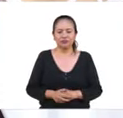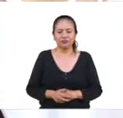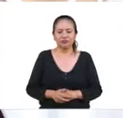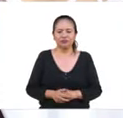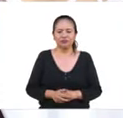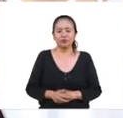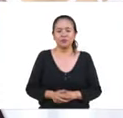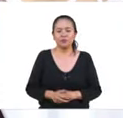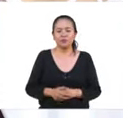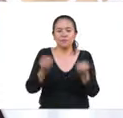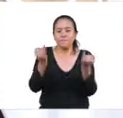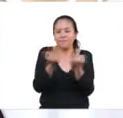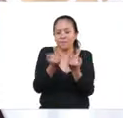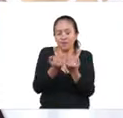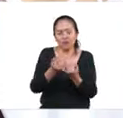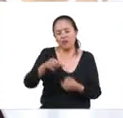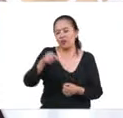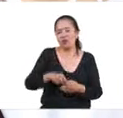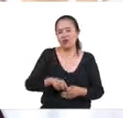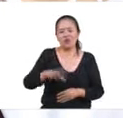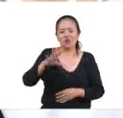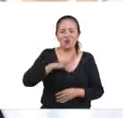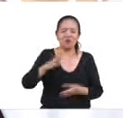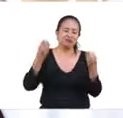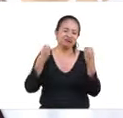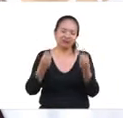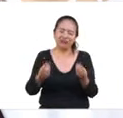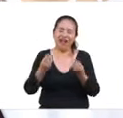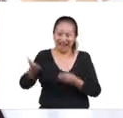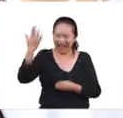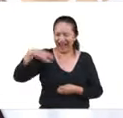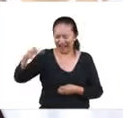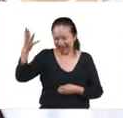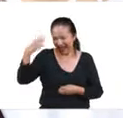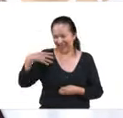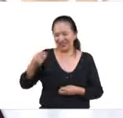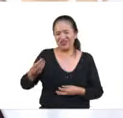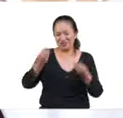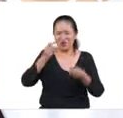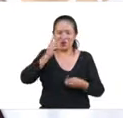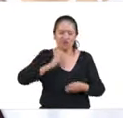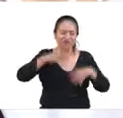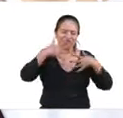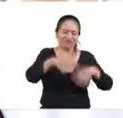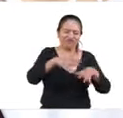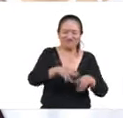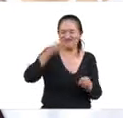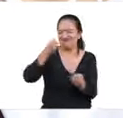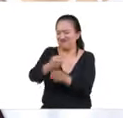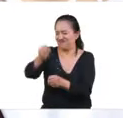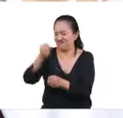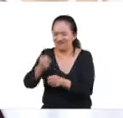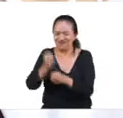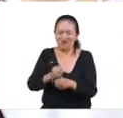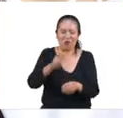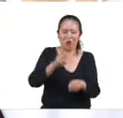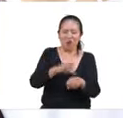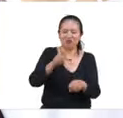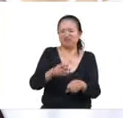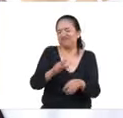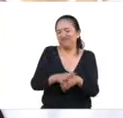así como las primeras manifestaciones, hubo mucho más acciones violentas o usando objetos